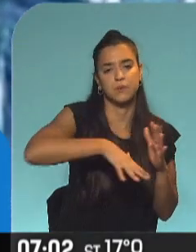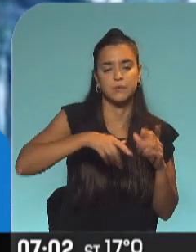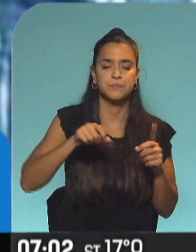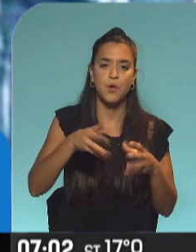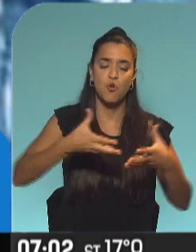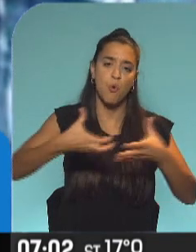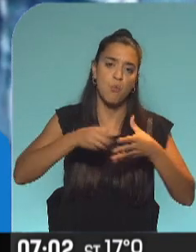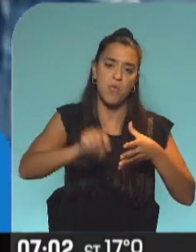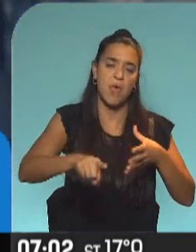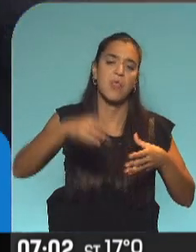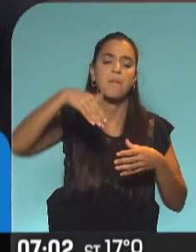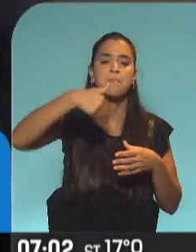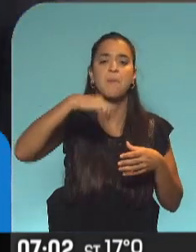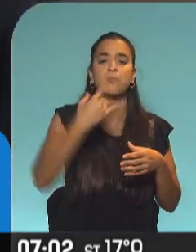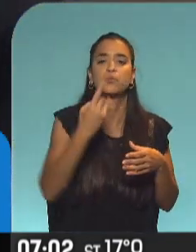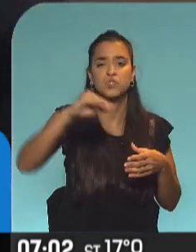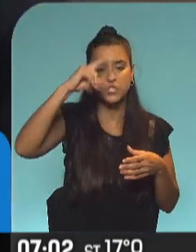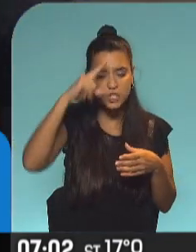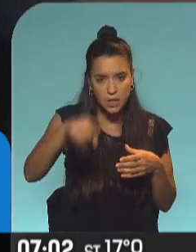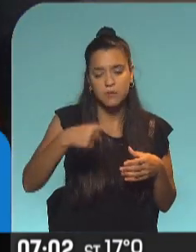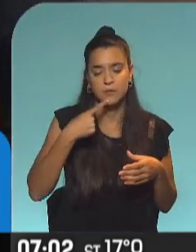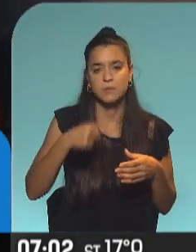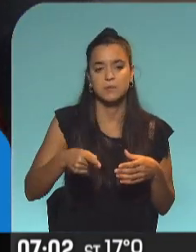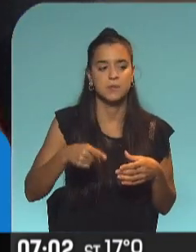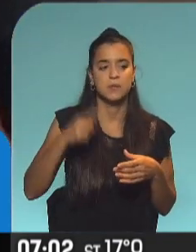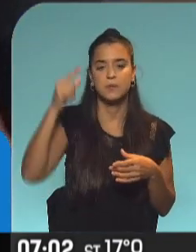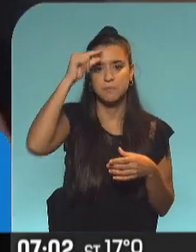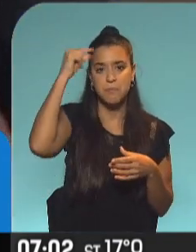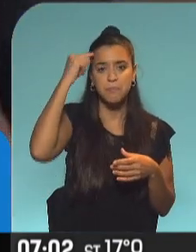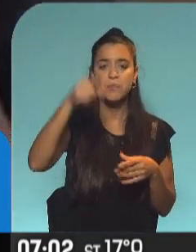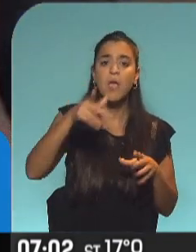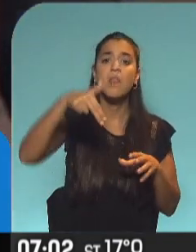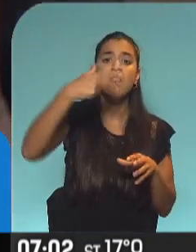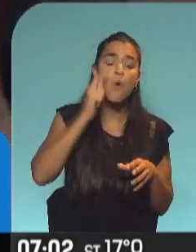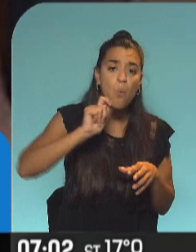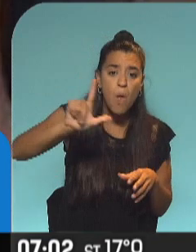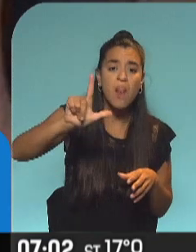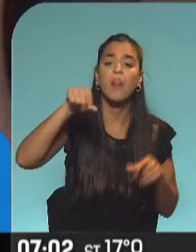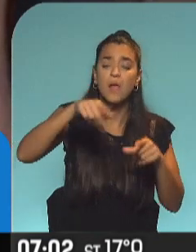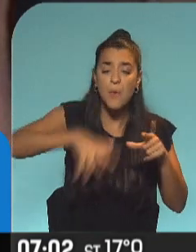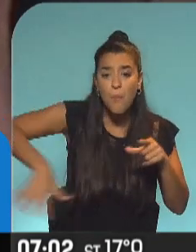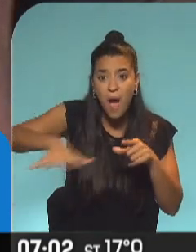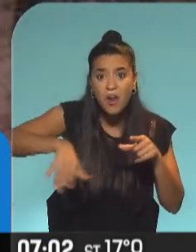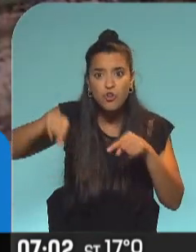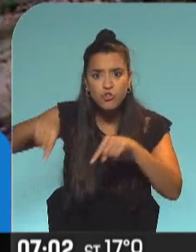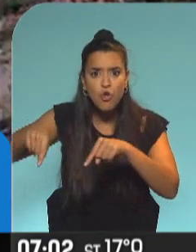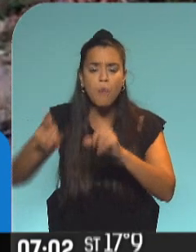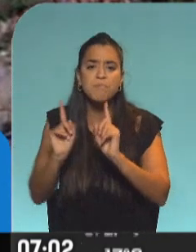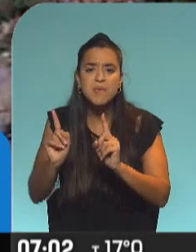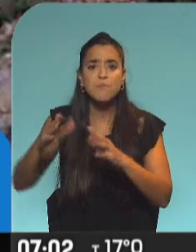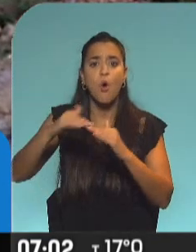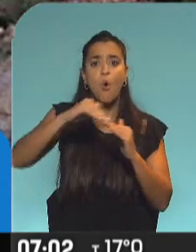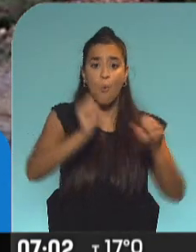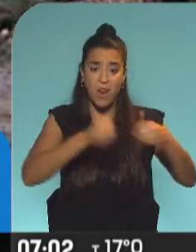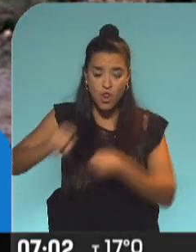Loflanken-Huincul-Mapu en Villa Mascardi, la causa no tiene procesados. En Nahuel Hue, el barrio del Alto de Bariloche donde vivía